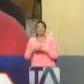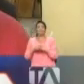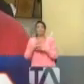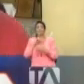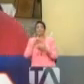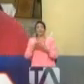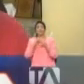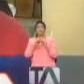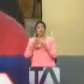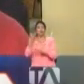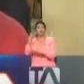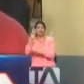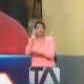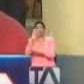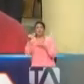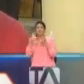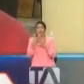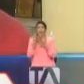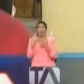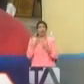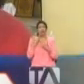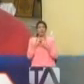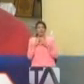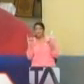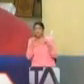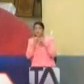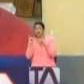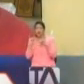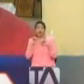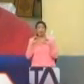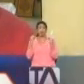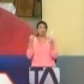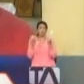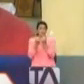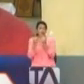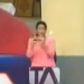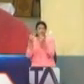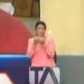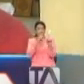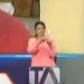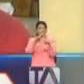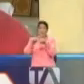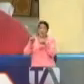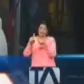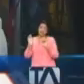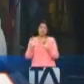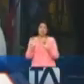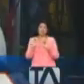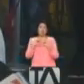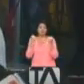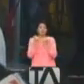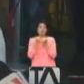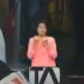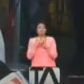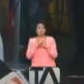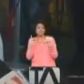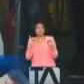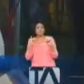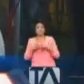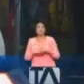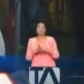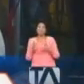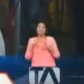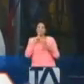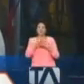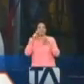nulita toda autonomía que debe tener las organizaciones sociales. Si hay temas que revisar